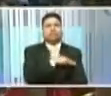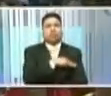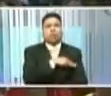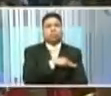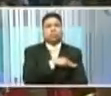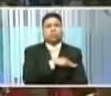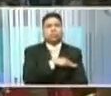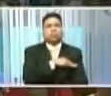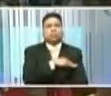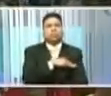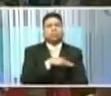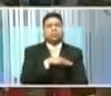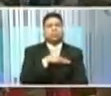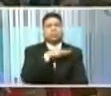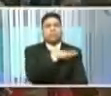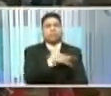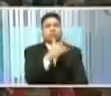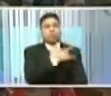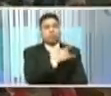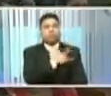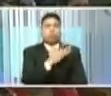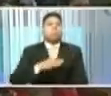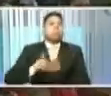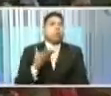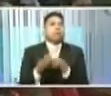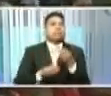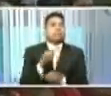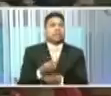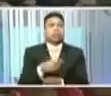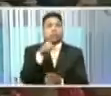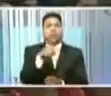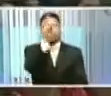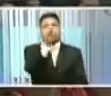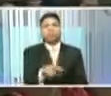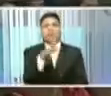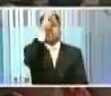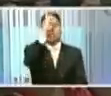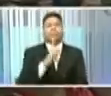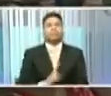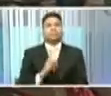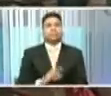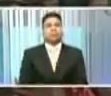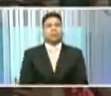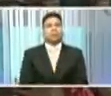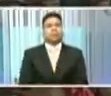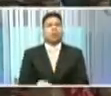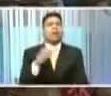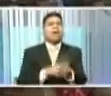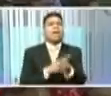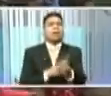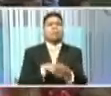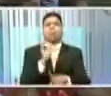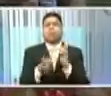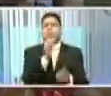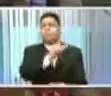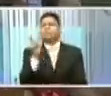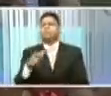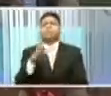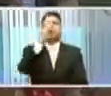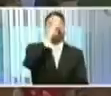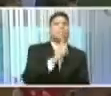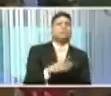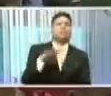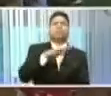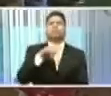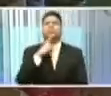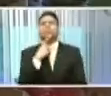Miren, aquí este camarada de los discapacitados, hermanos, personas con alguna discapacidad,